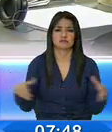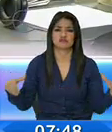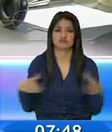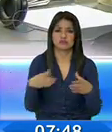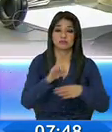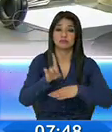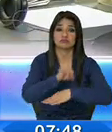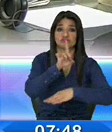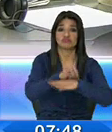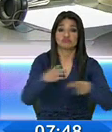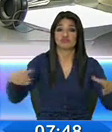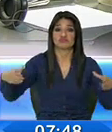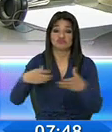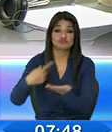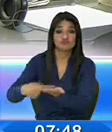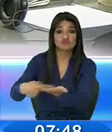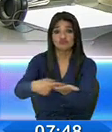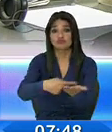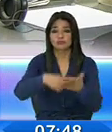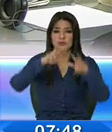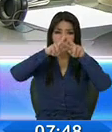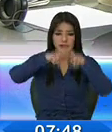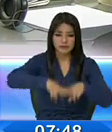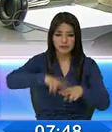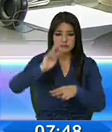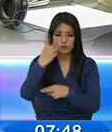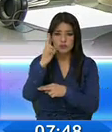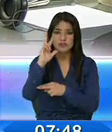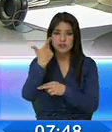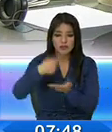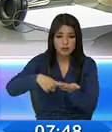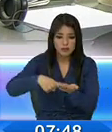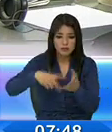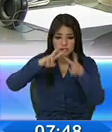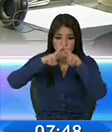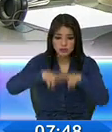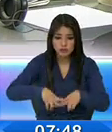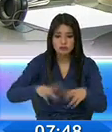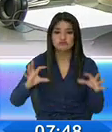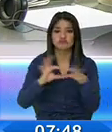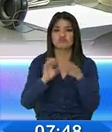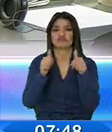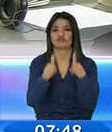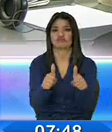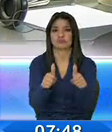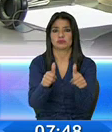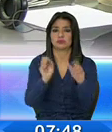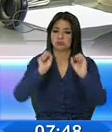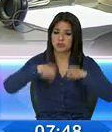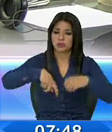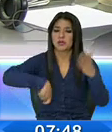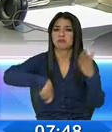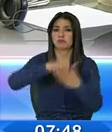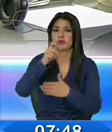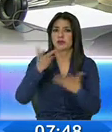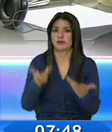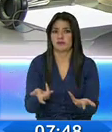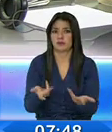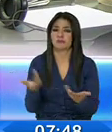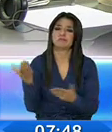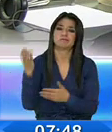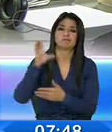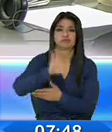directorio y haga una revisión la segunda y tercera revisión y así se podrían aprobar el desembolso